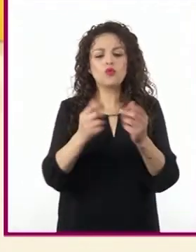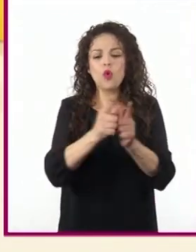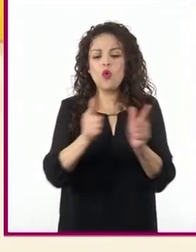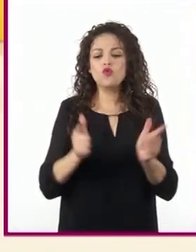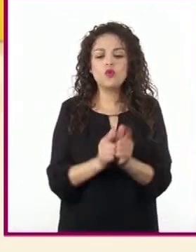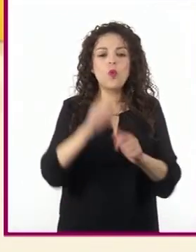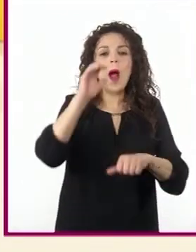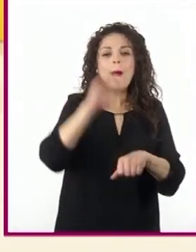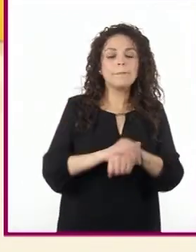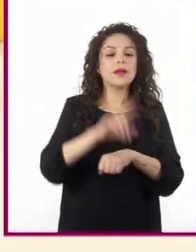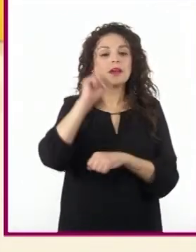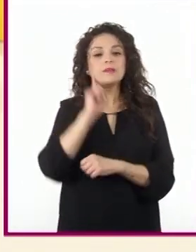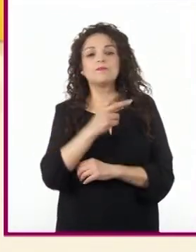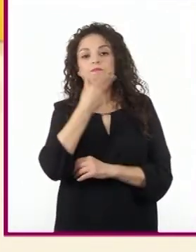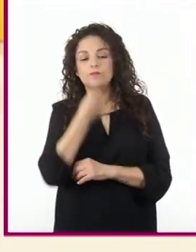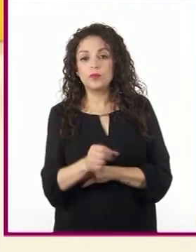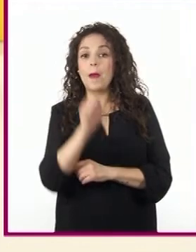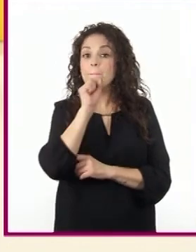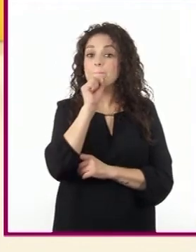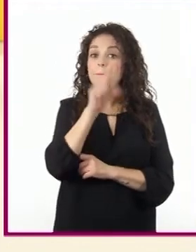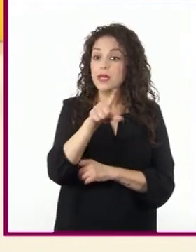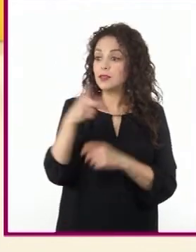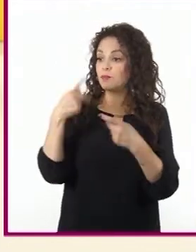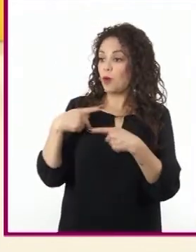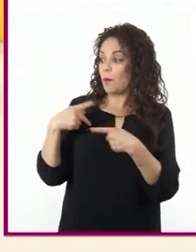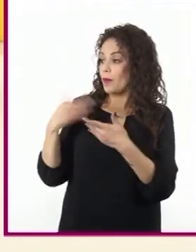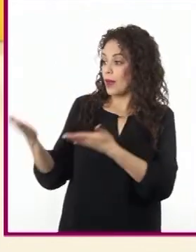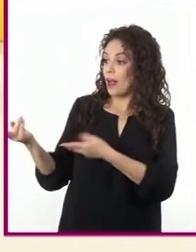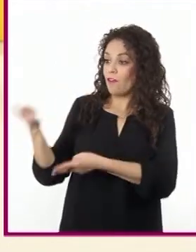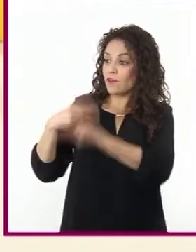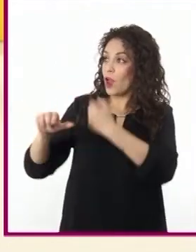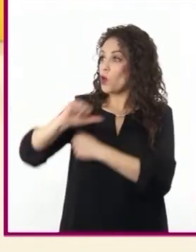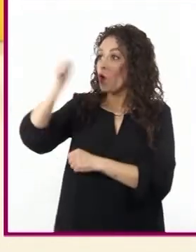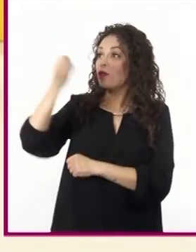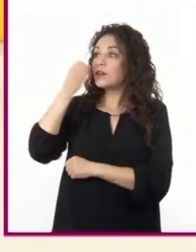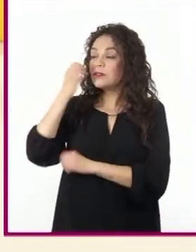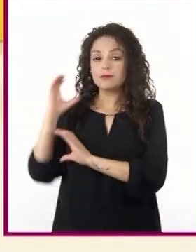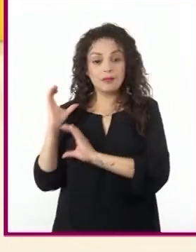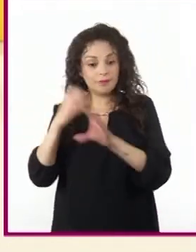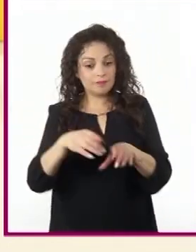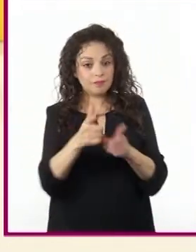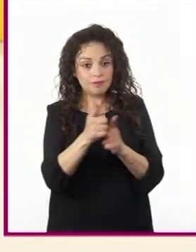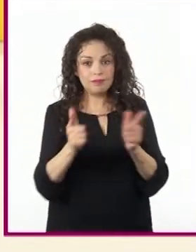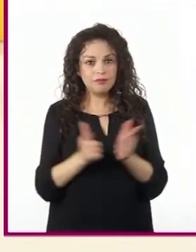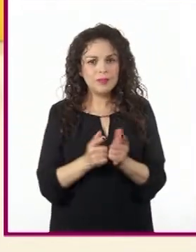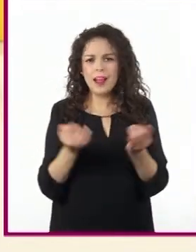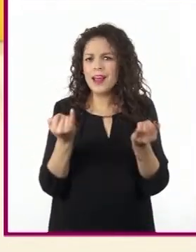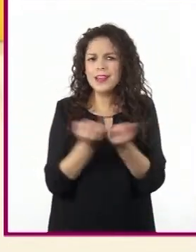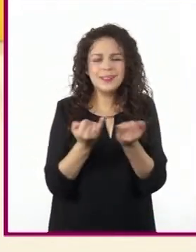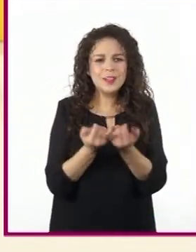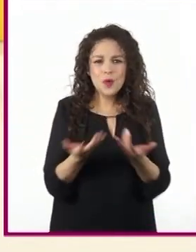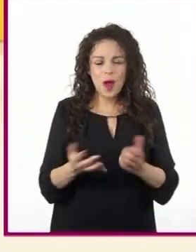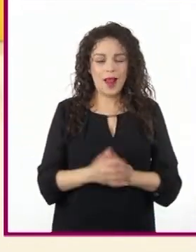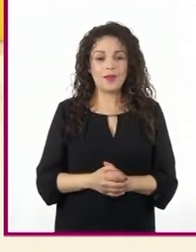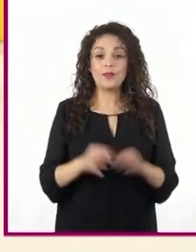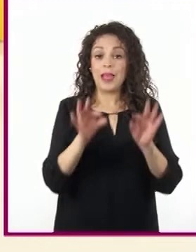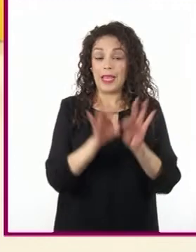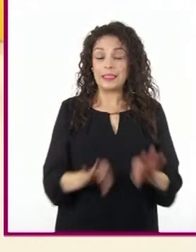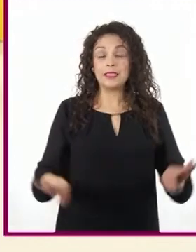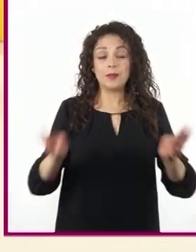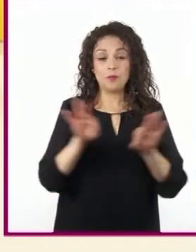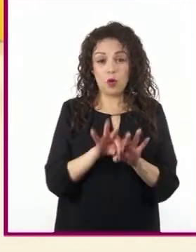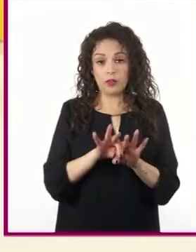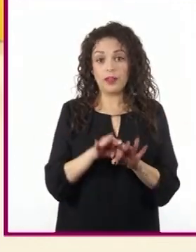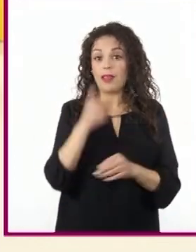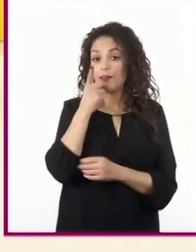sucede con la persona que recién se estaría integrando al grupo. Es importante mencionar que aunque podemos